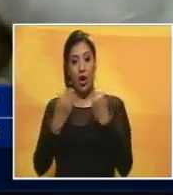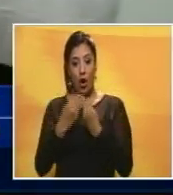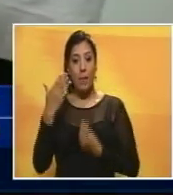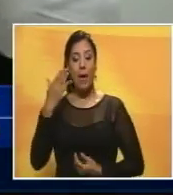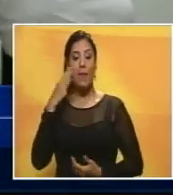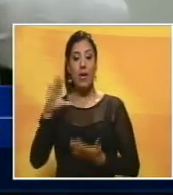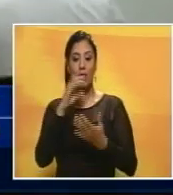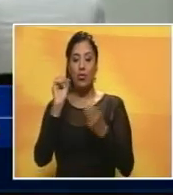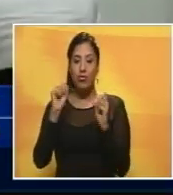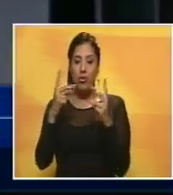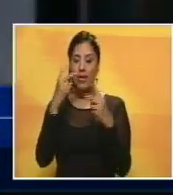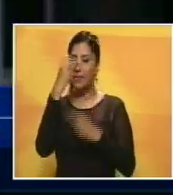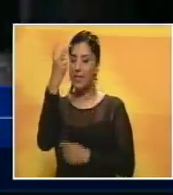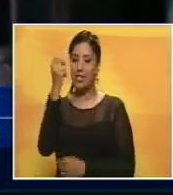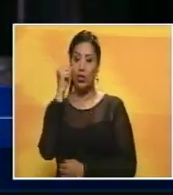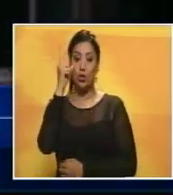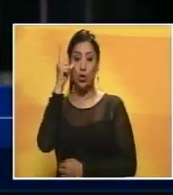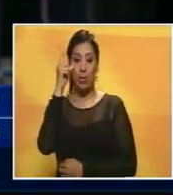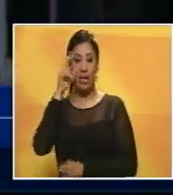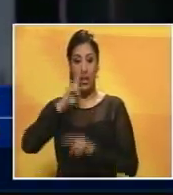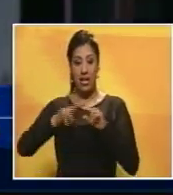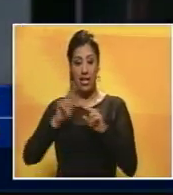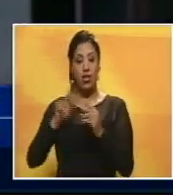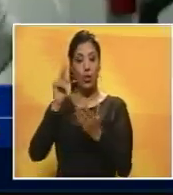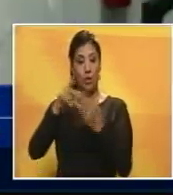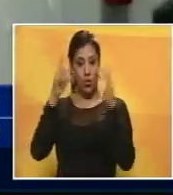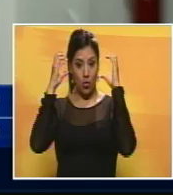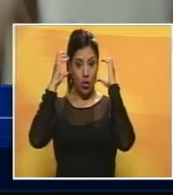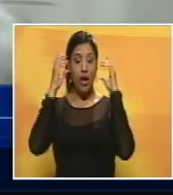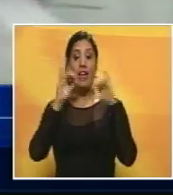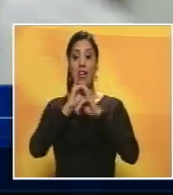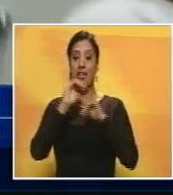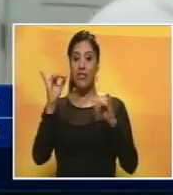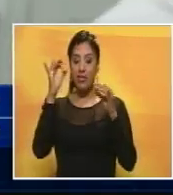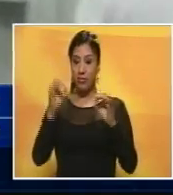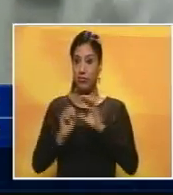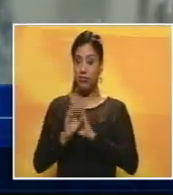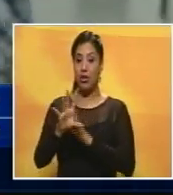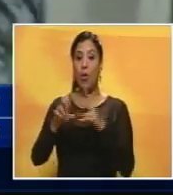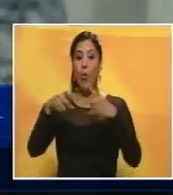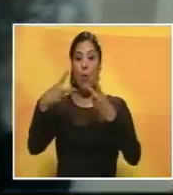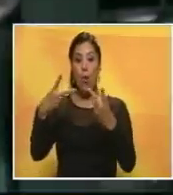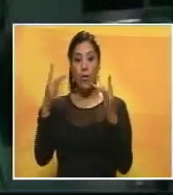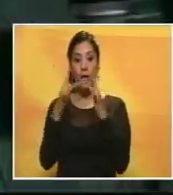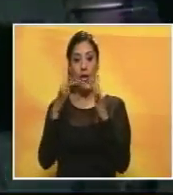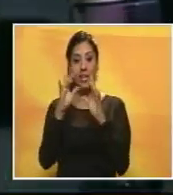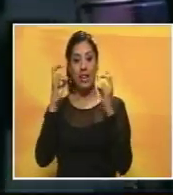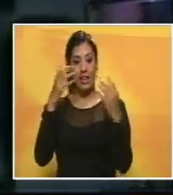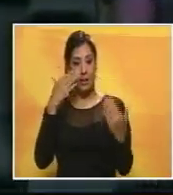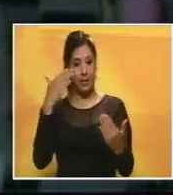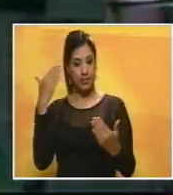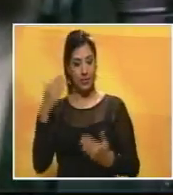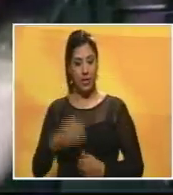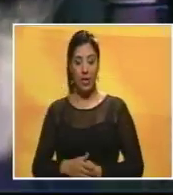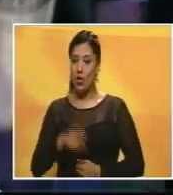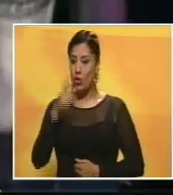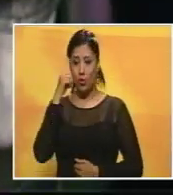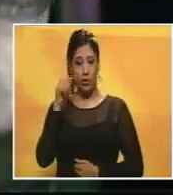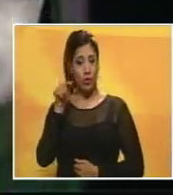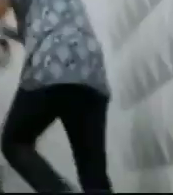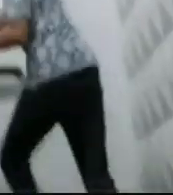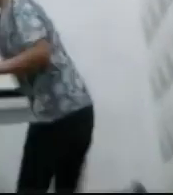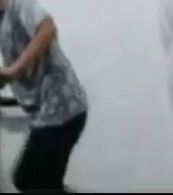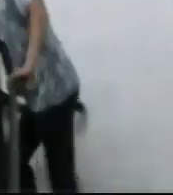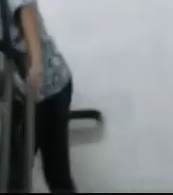canción que surgió en una visita sorpresa de los pequeños al estudio y terminó siendo el lanzamiento de un contagioso tema. Pero no saben que tú